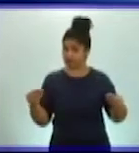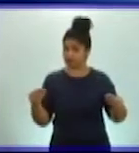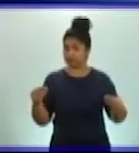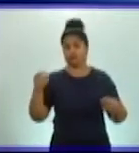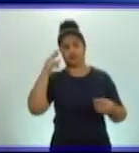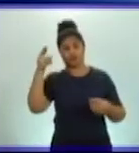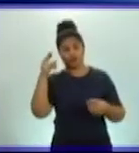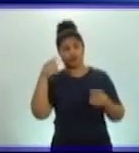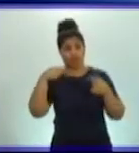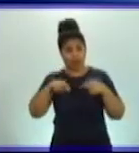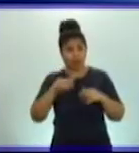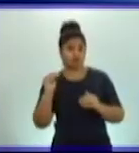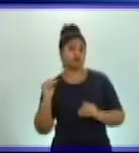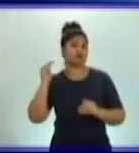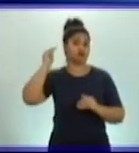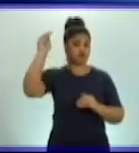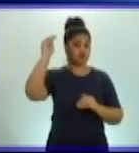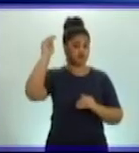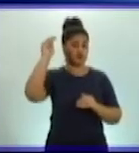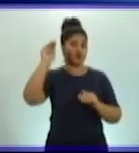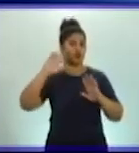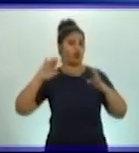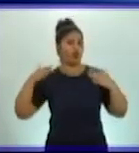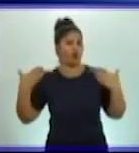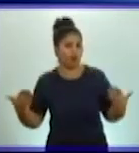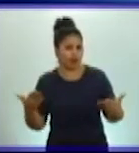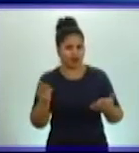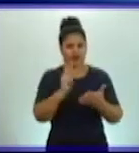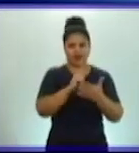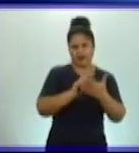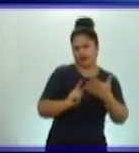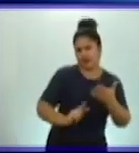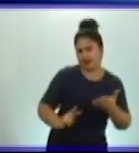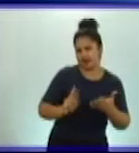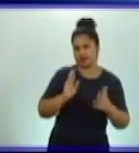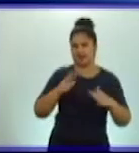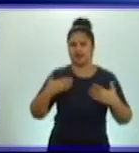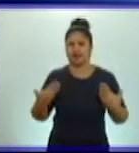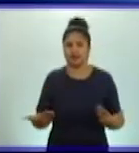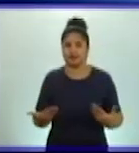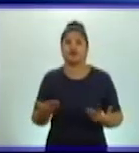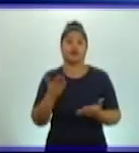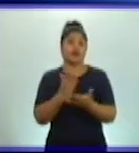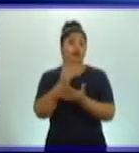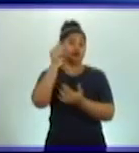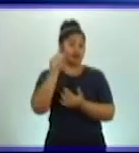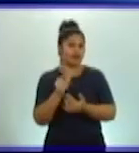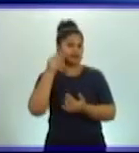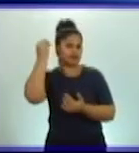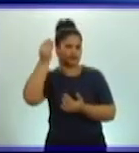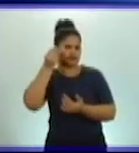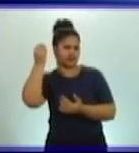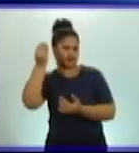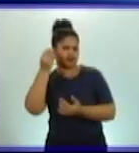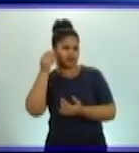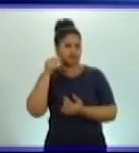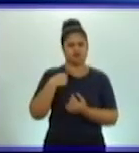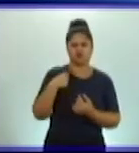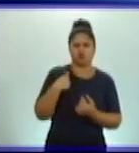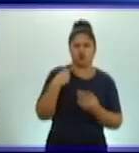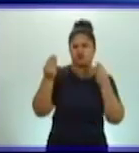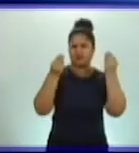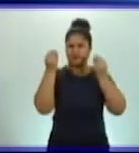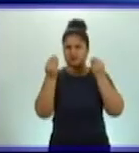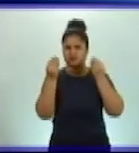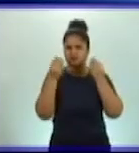llegar entonces a un momento de lectura crítica, y el estudiante tiene que decir, bueno, ¿qué pienso de esto? ¿Me gusta, no me gusta?